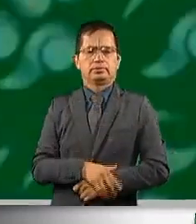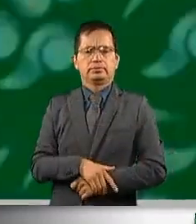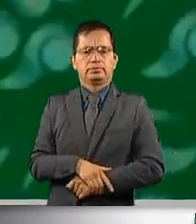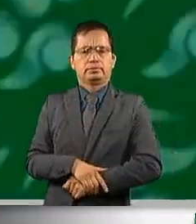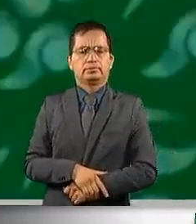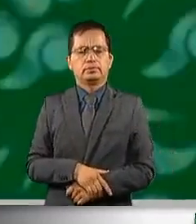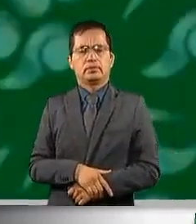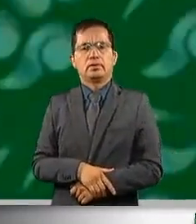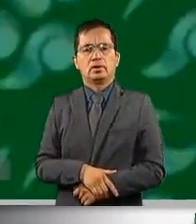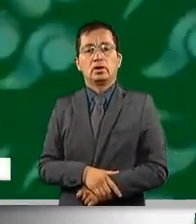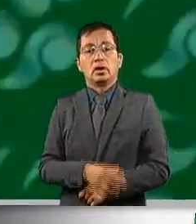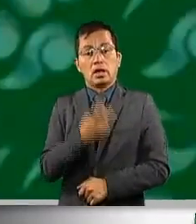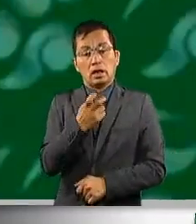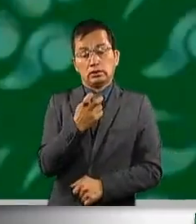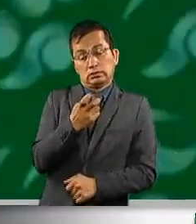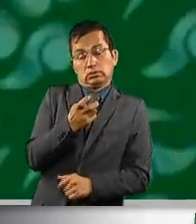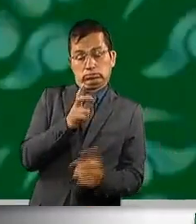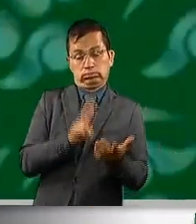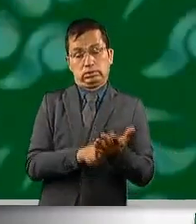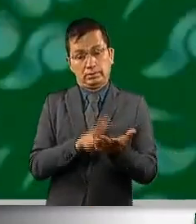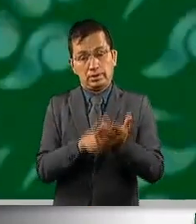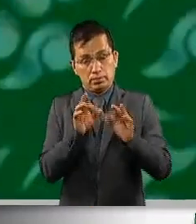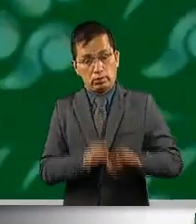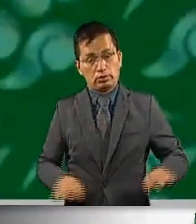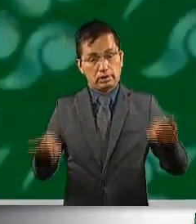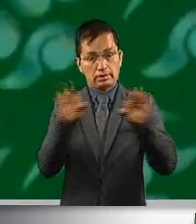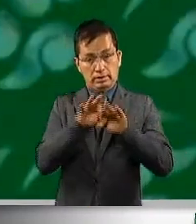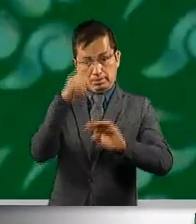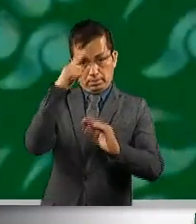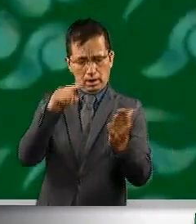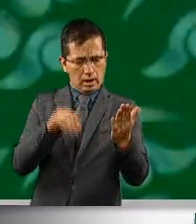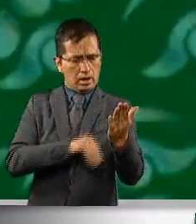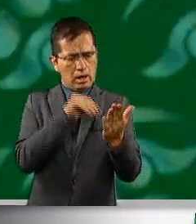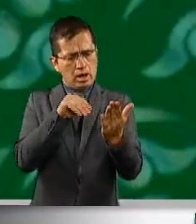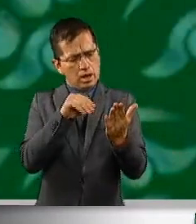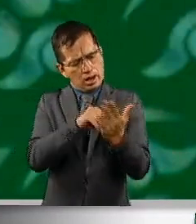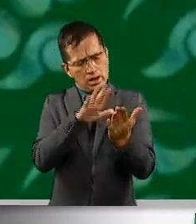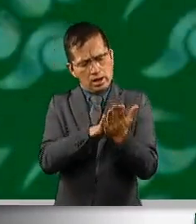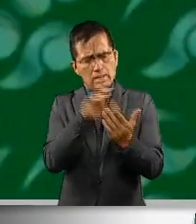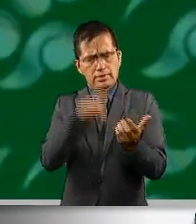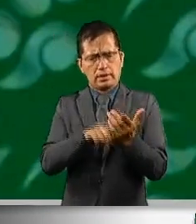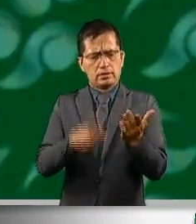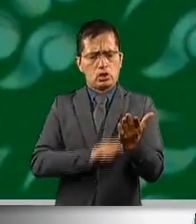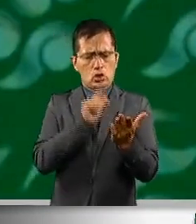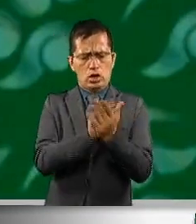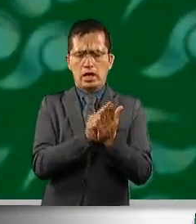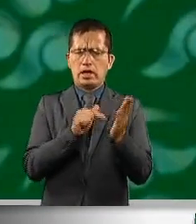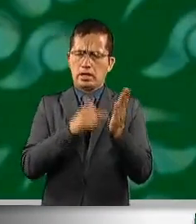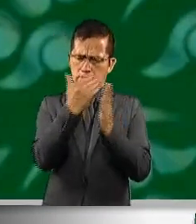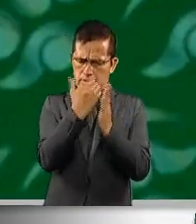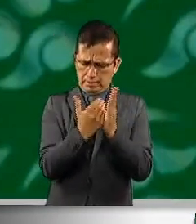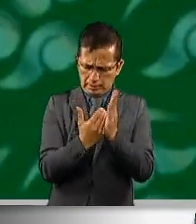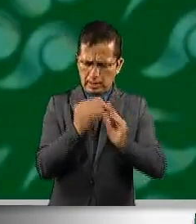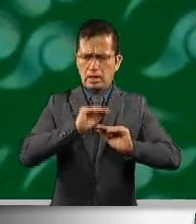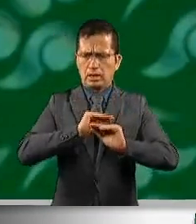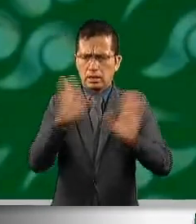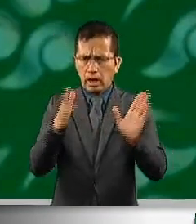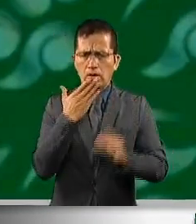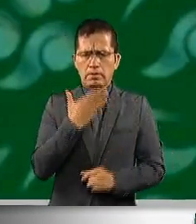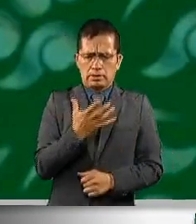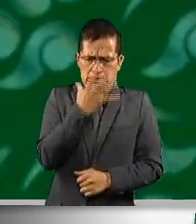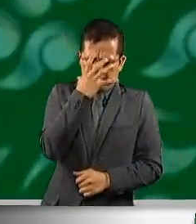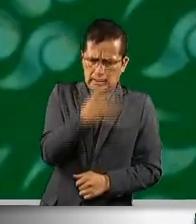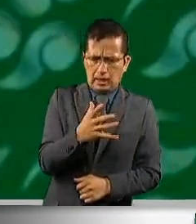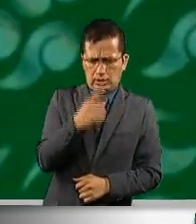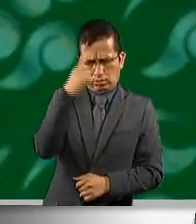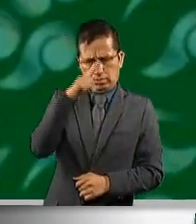En este caso, que abone precisamente a una legislación clara, a políticas públicas contundentes y que permitan